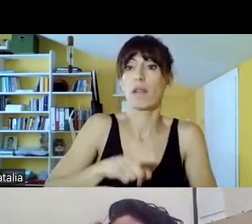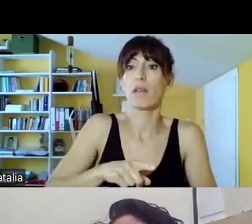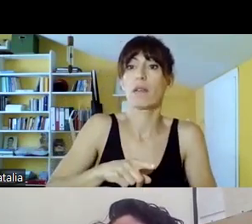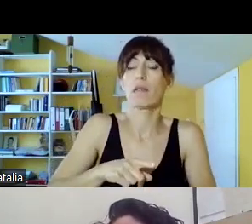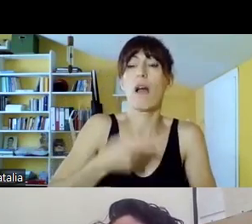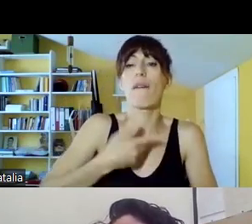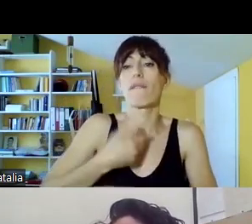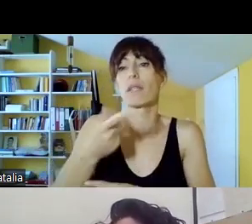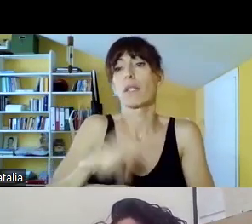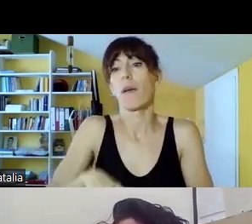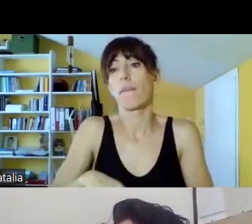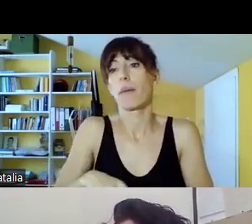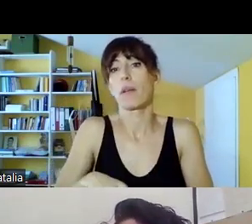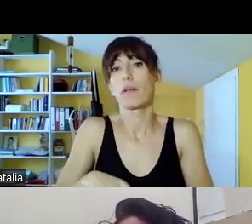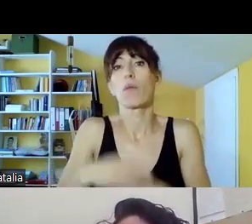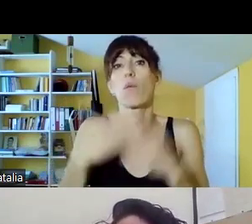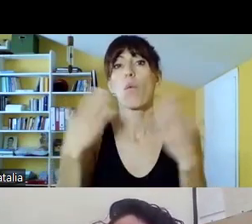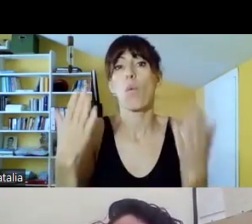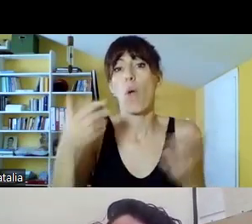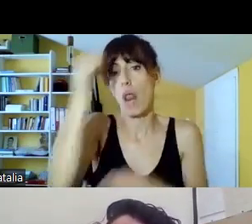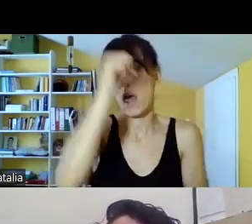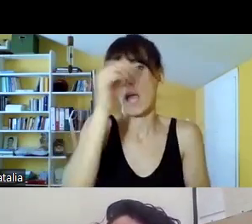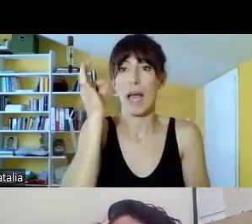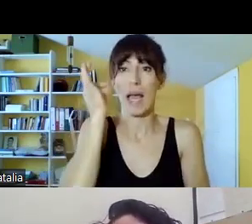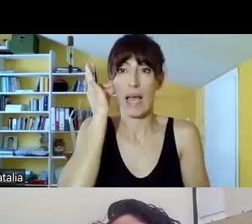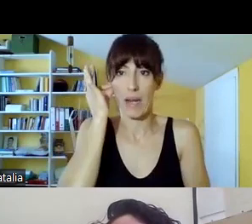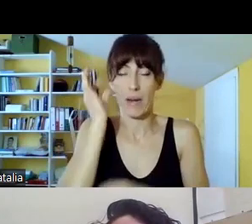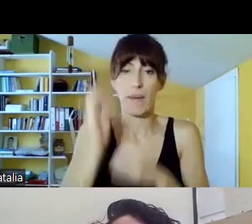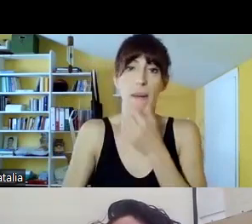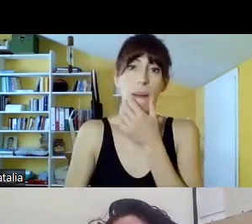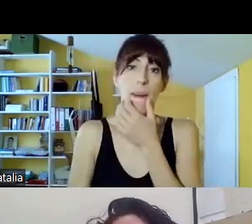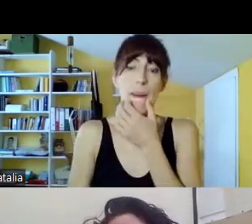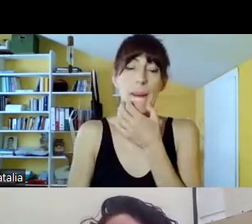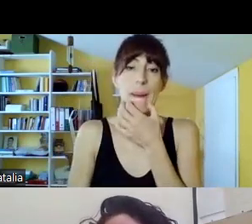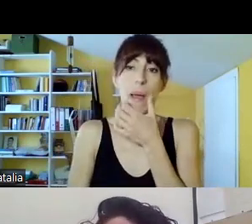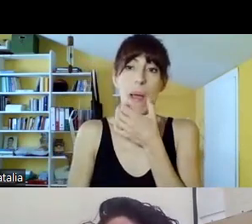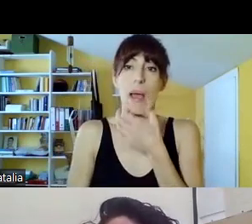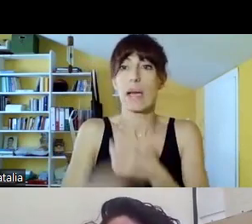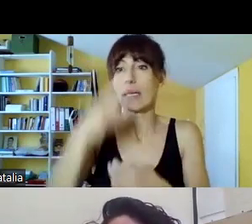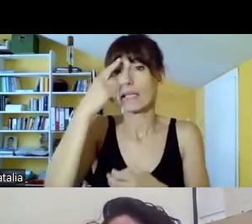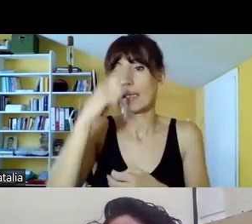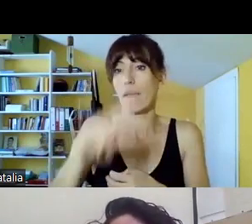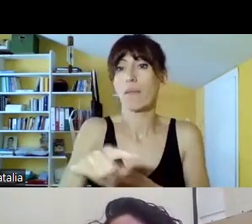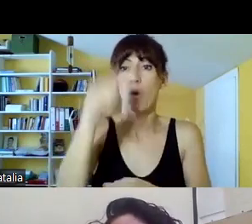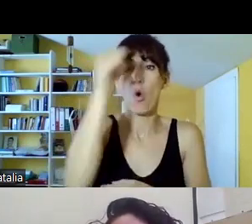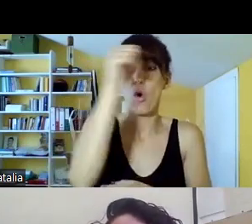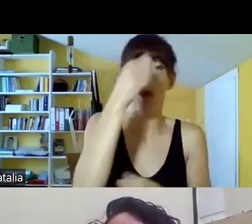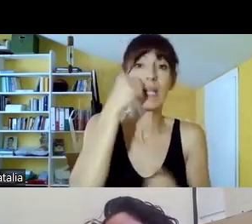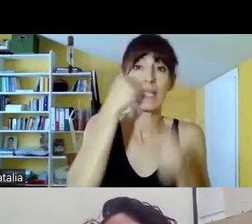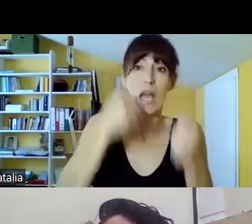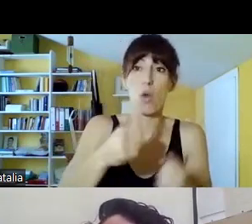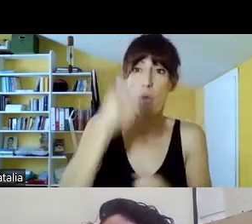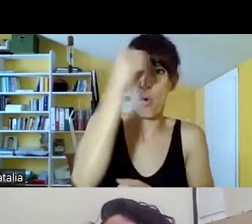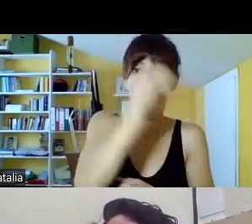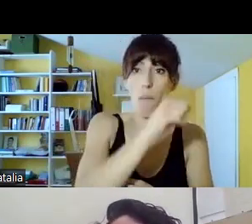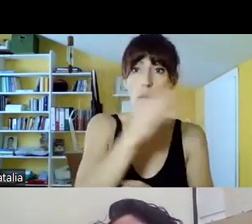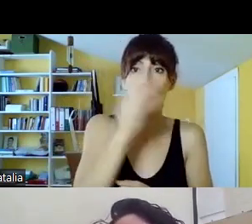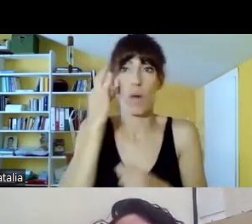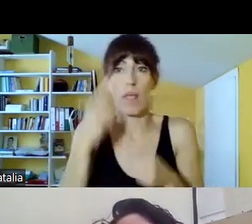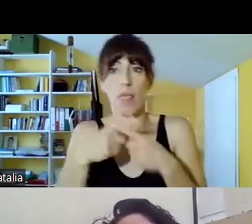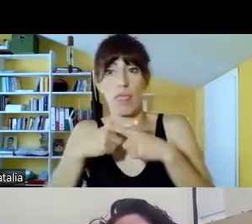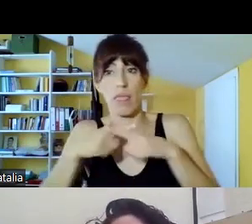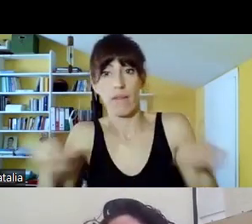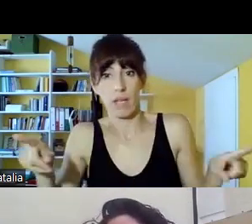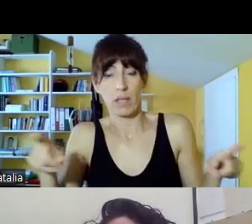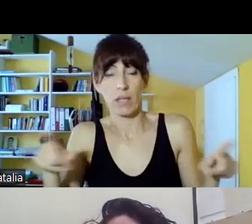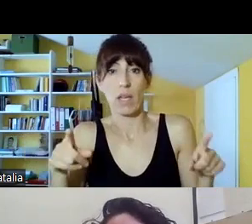determinantes tienen en la salud es el género. Se sabe que la salud de hombres y mujeres es diferente y desigual,